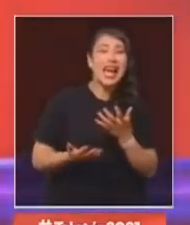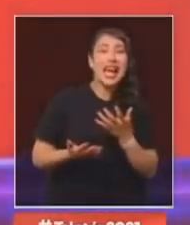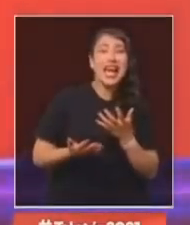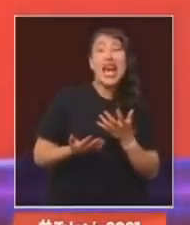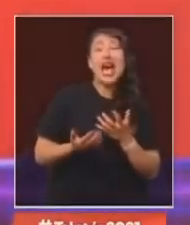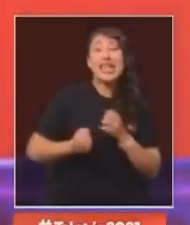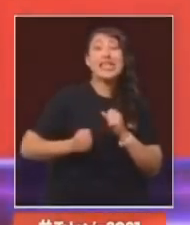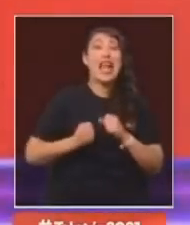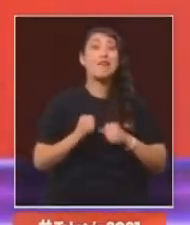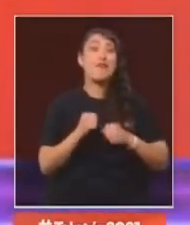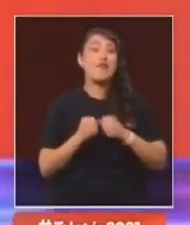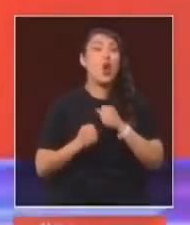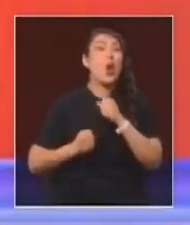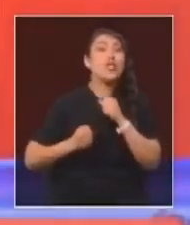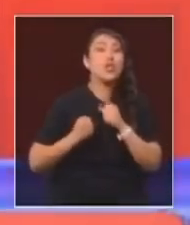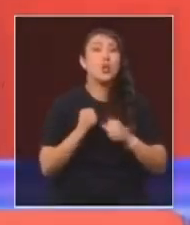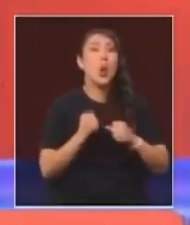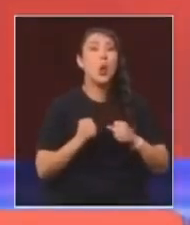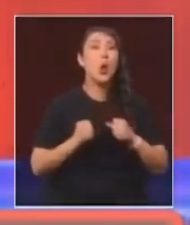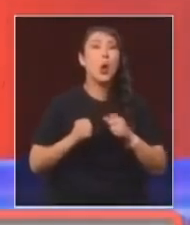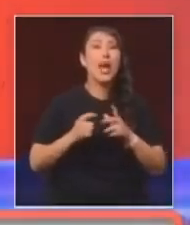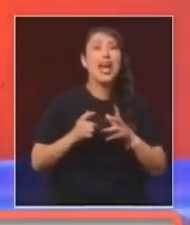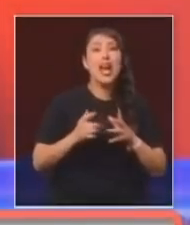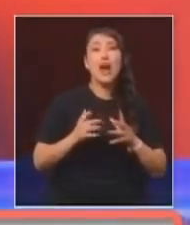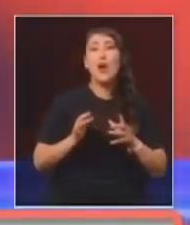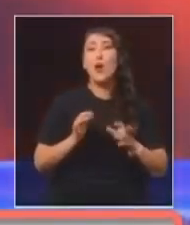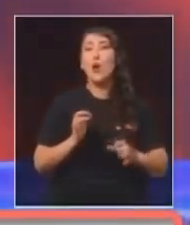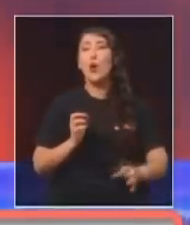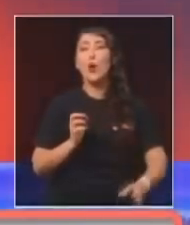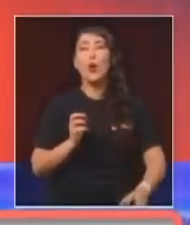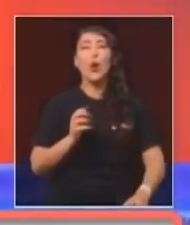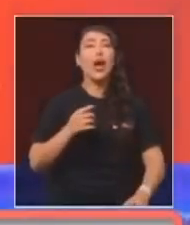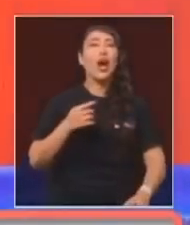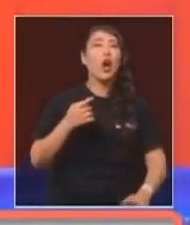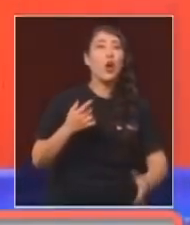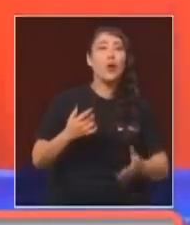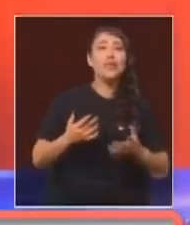Muy nervioso. Oh, gracias, Chola.